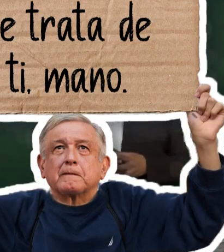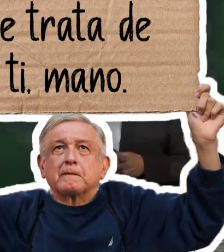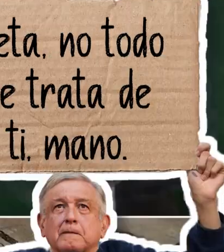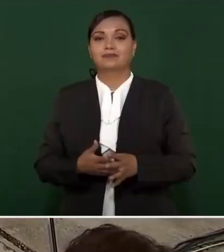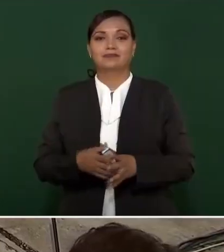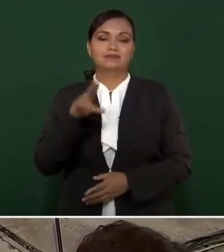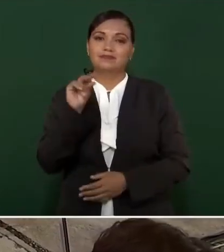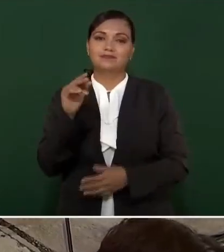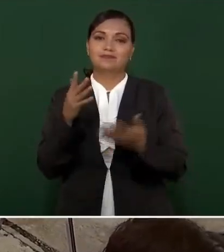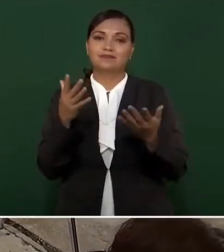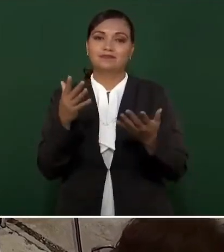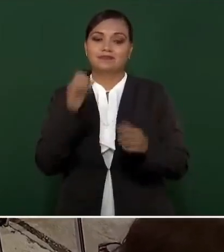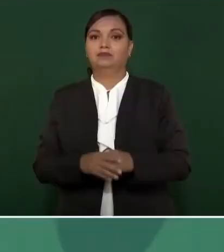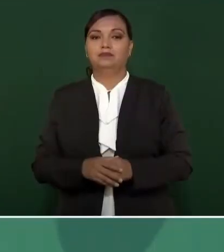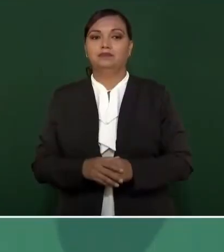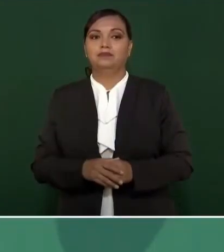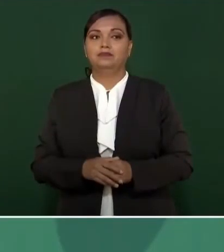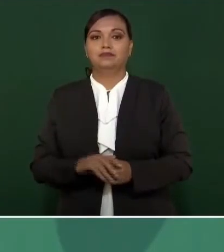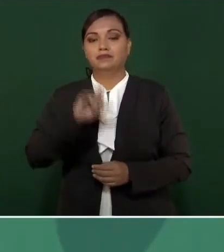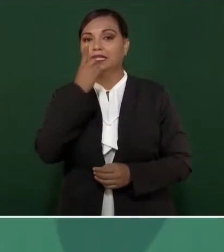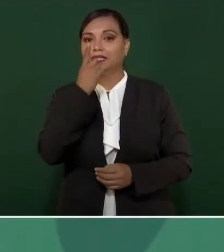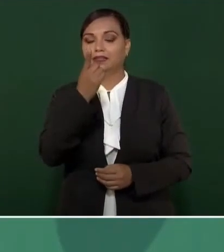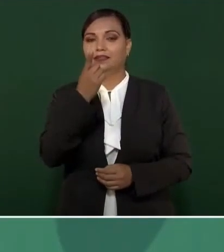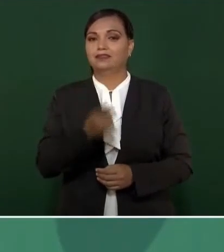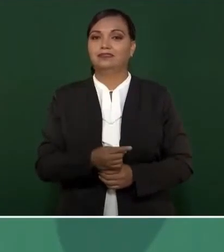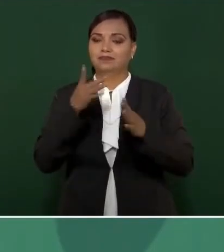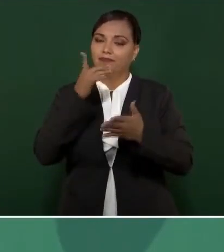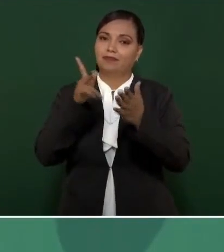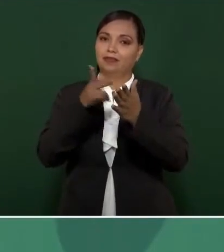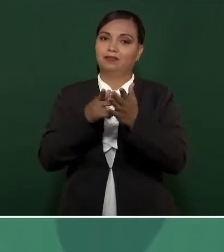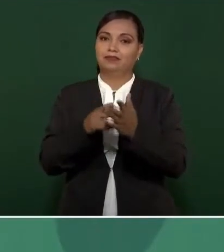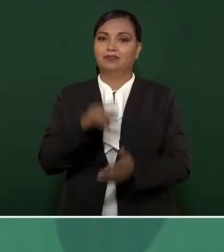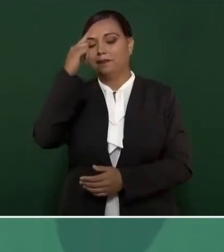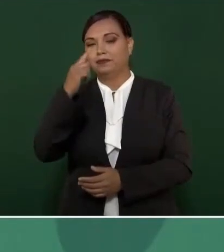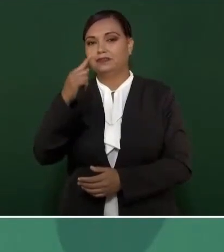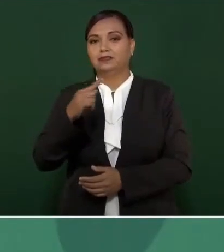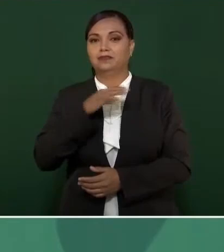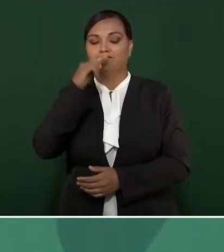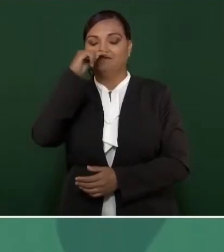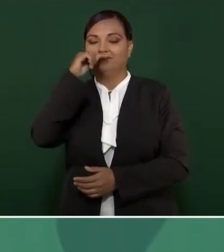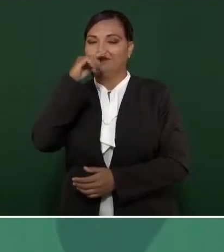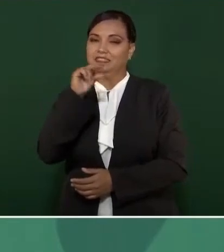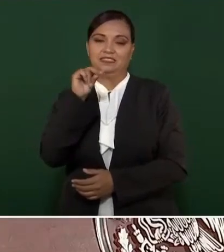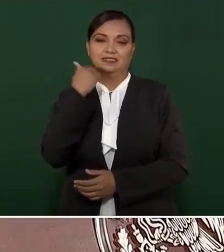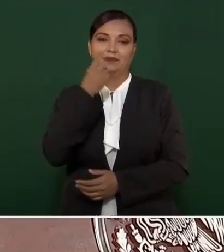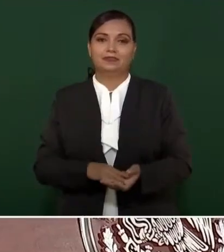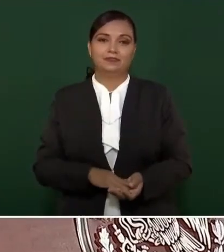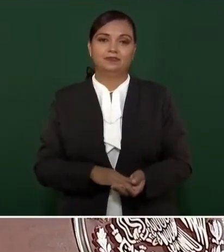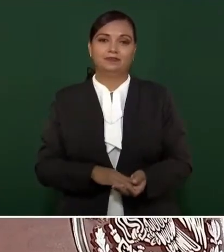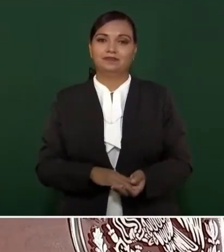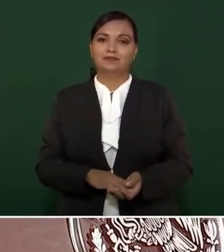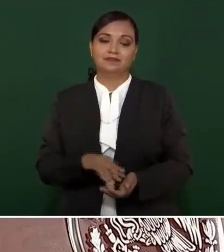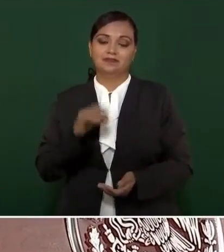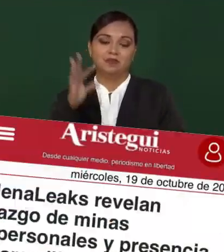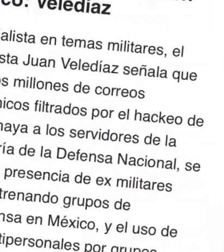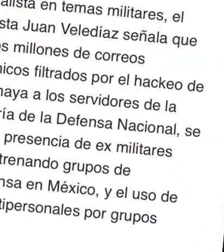1977. Pues no van a encontrar nada. Lo he dicho, no es para presumir, pero no